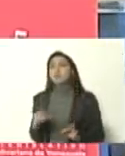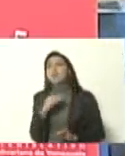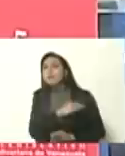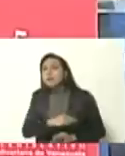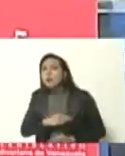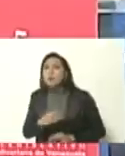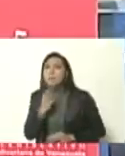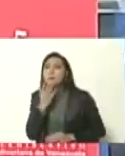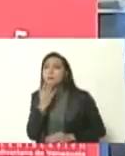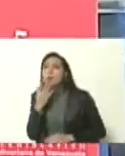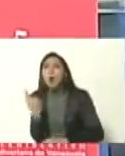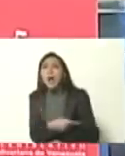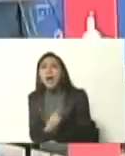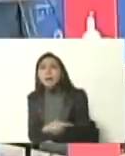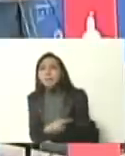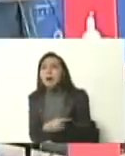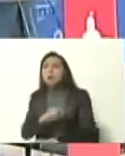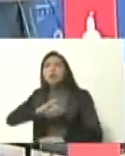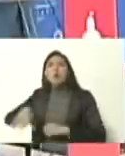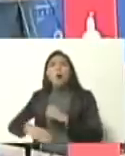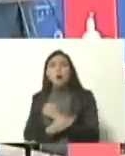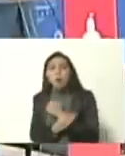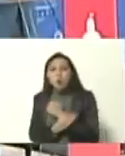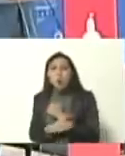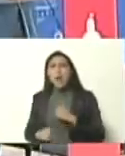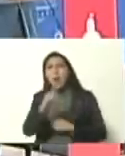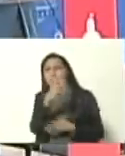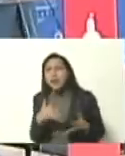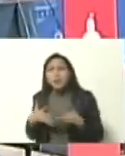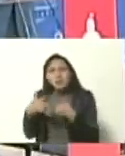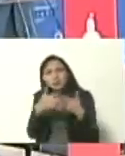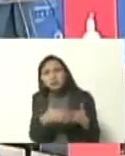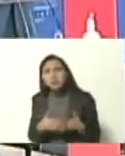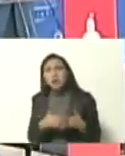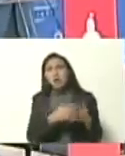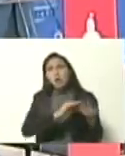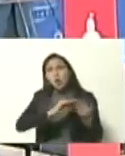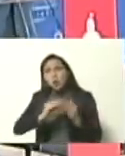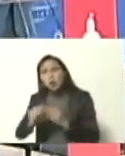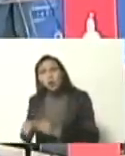de Juan Guaidó en Florida, la residencia, un señor que vive en un